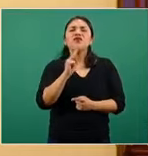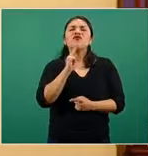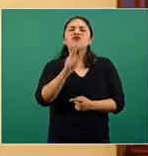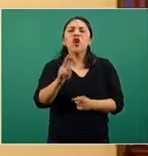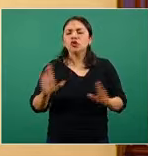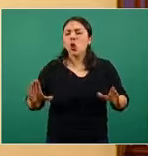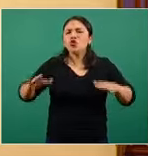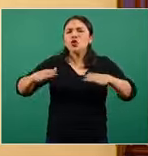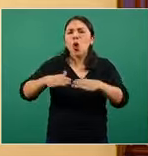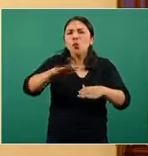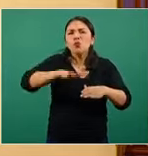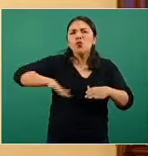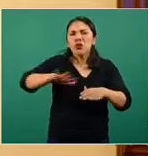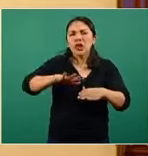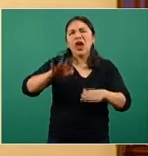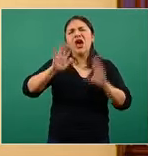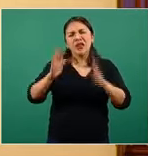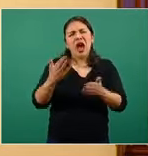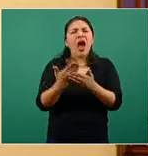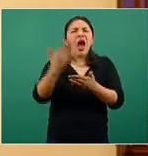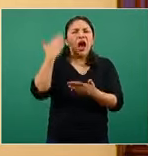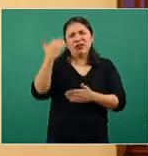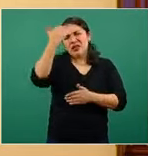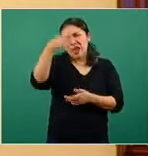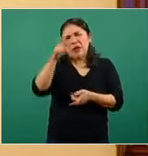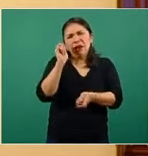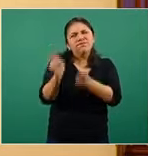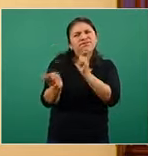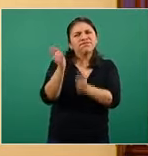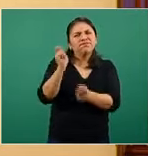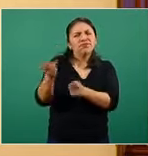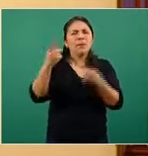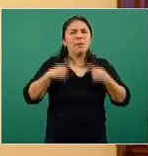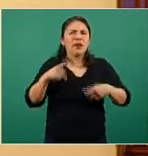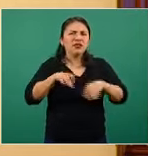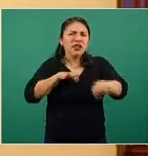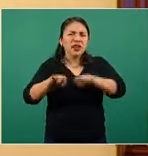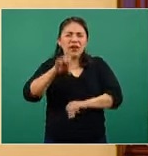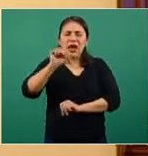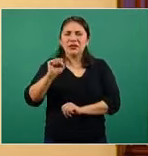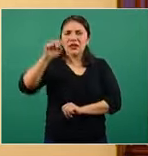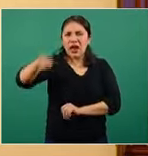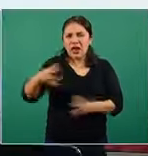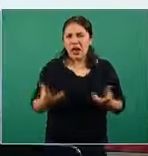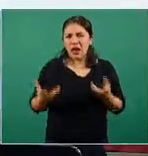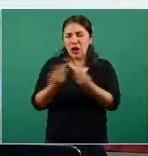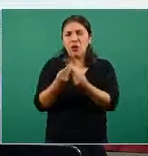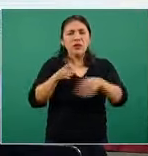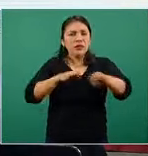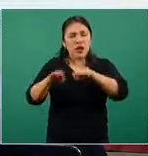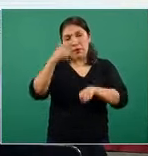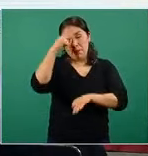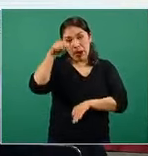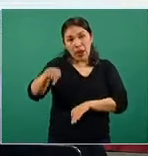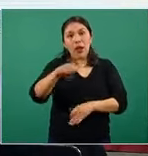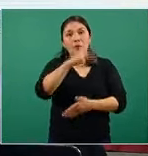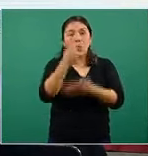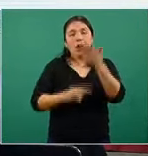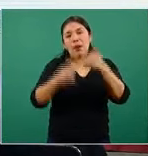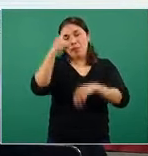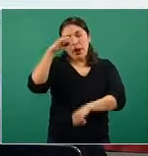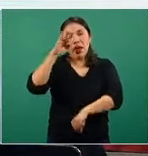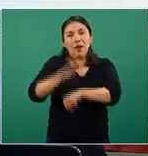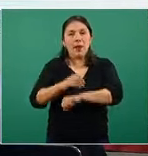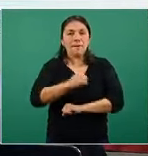que ya han manejado o saben manejar muy bien los servidores de la Nación que elaboran para efectos de los programas